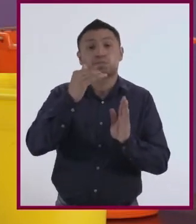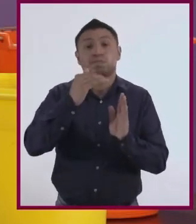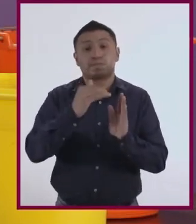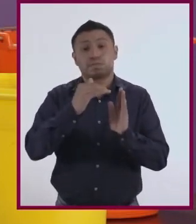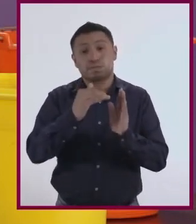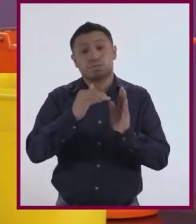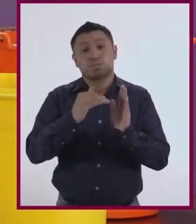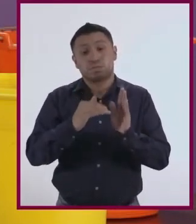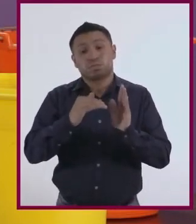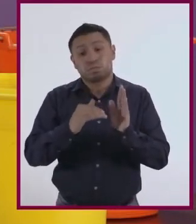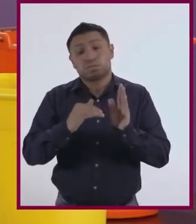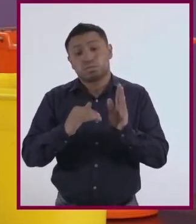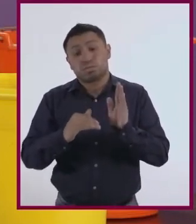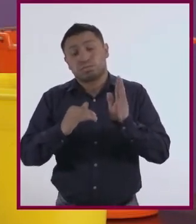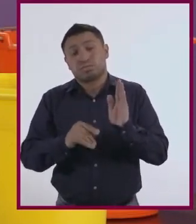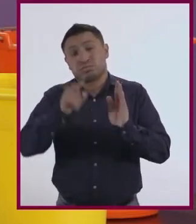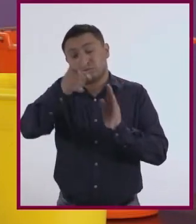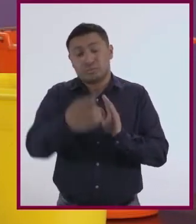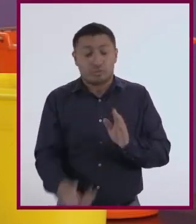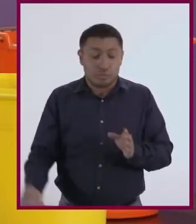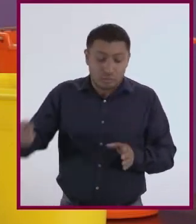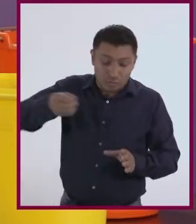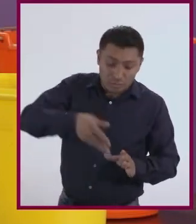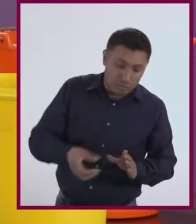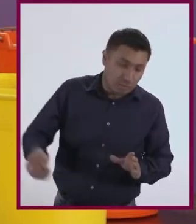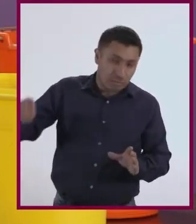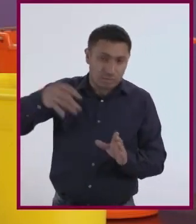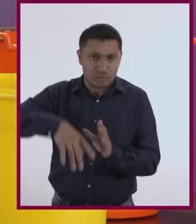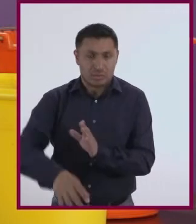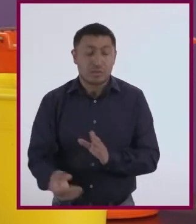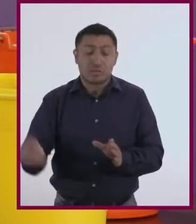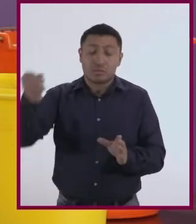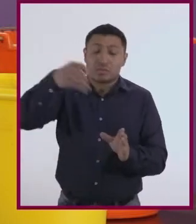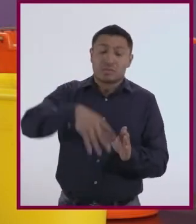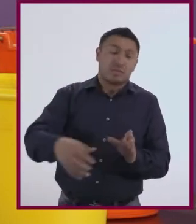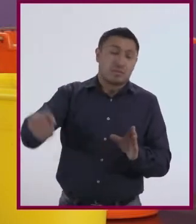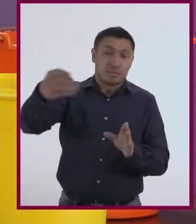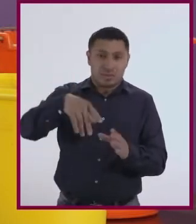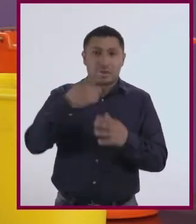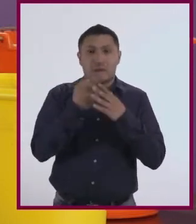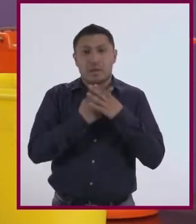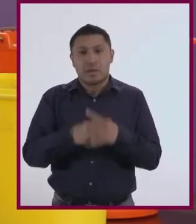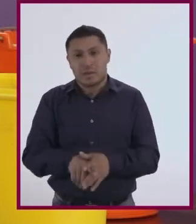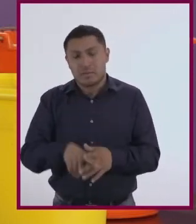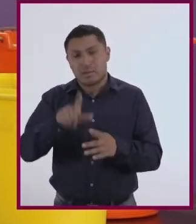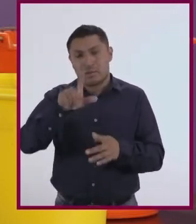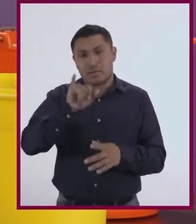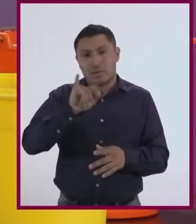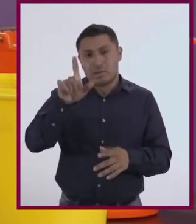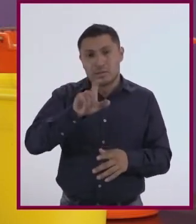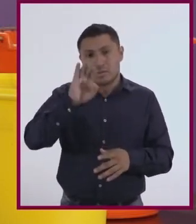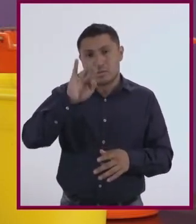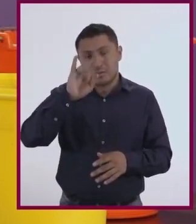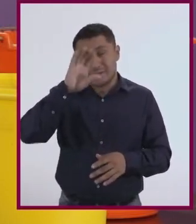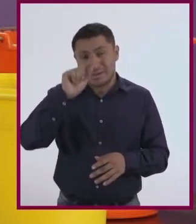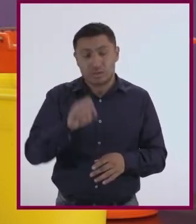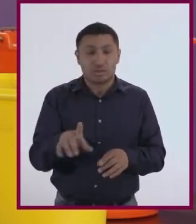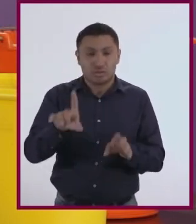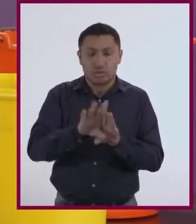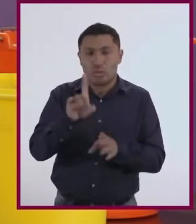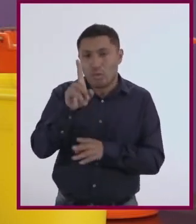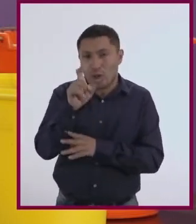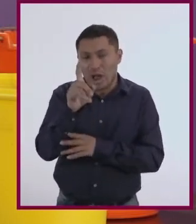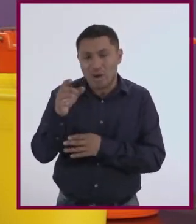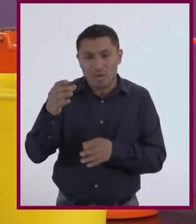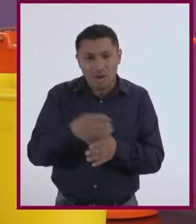irá comprimiendo la materia que agregaste y se sentiría caliente y húmeda y comenzarán a salir sus lixiviados o sea, un líquido café